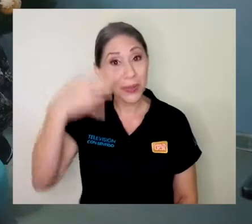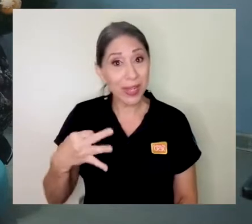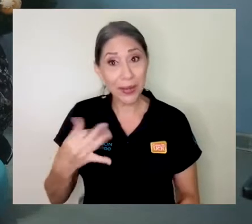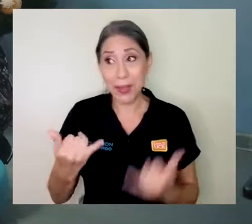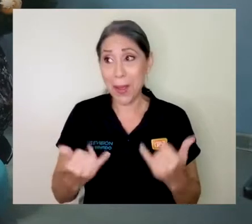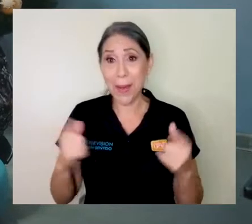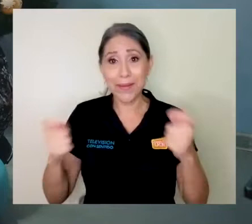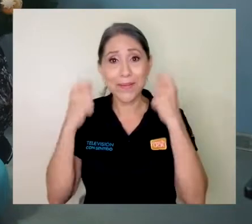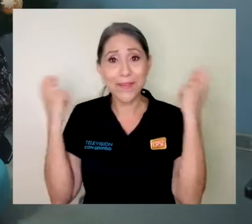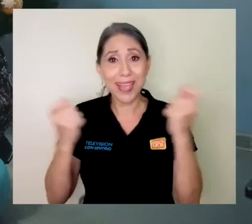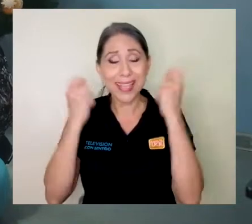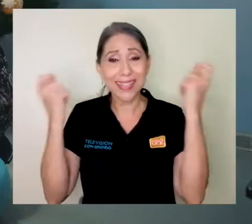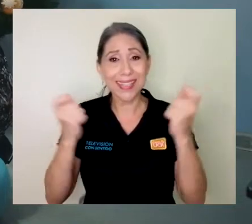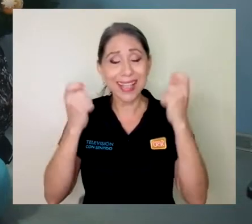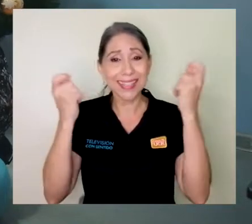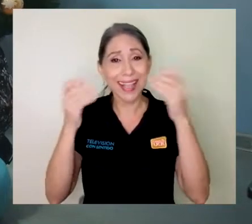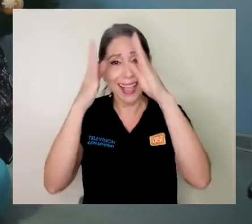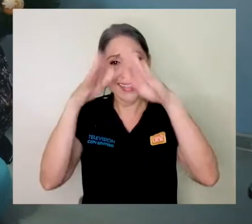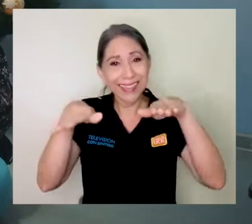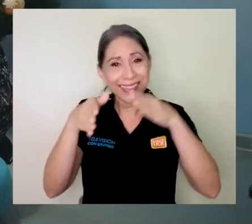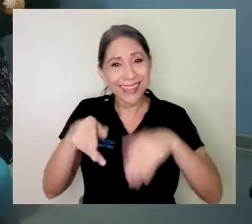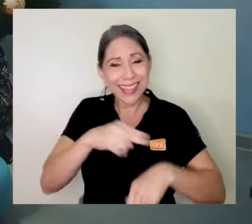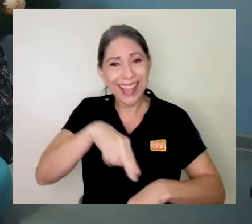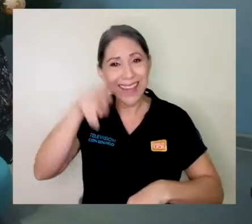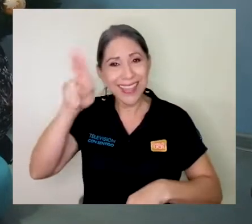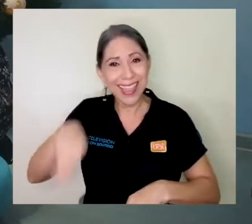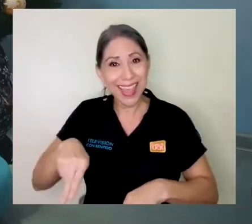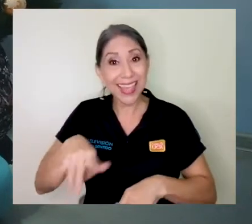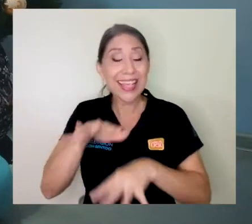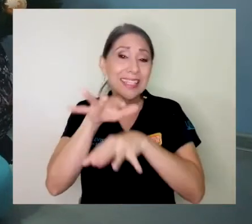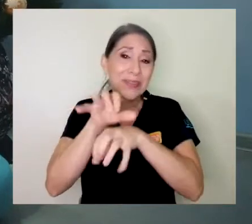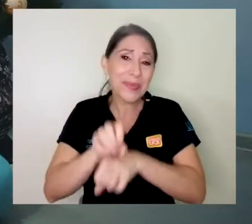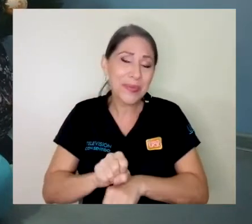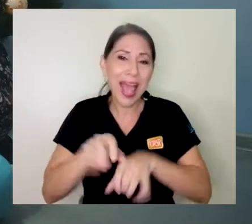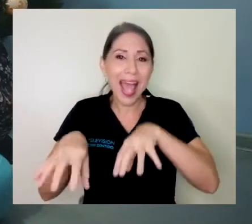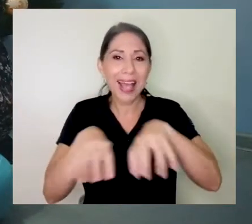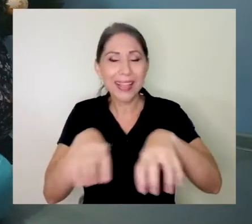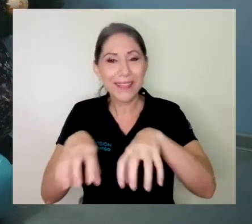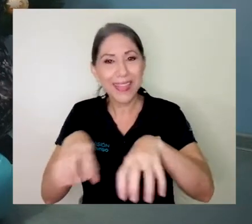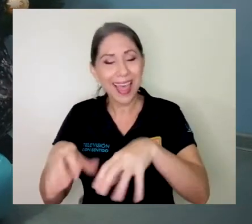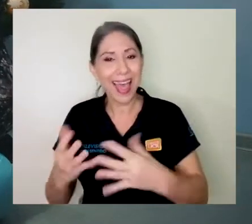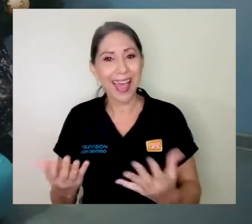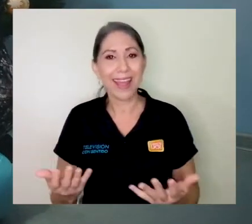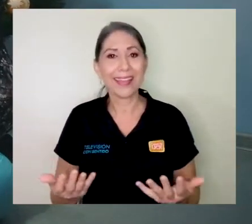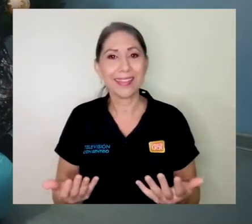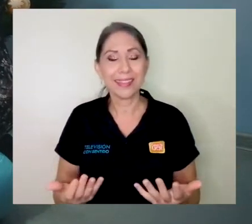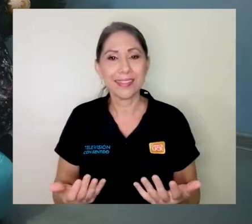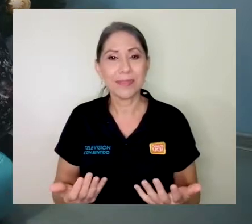que estas fiestas navideñas, ¿verdad?, estos rituales, esas actividades que tenemos,